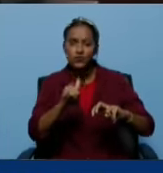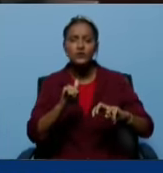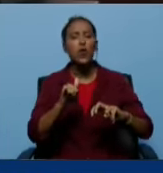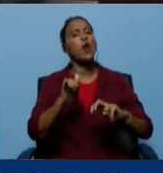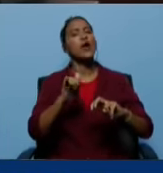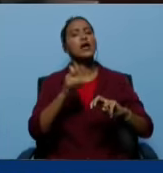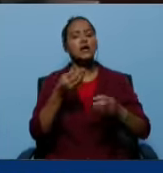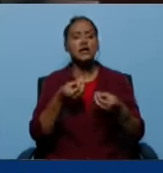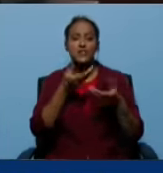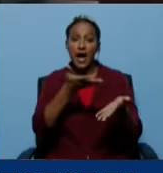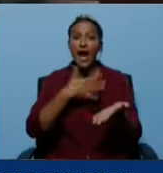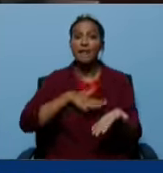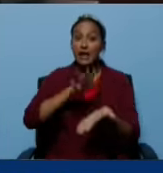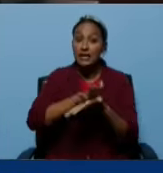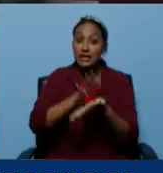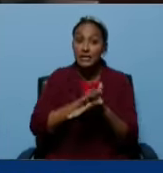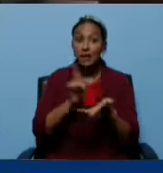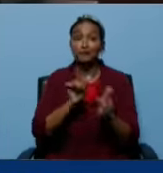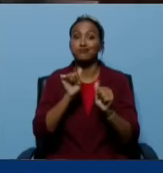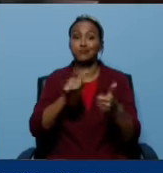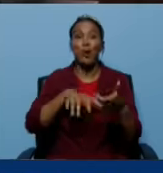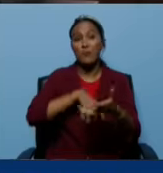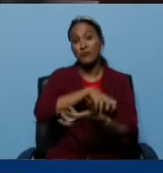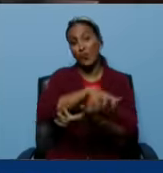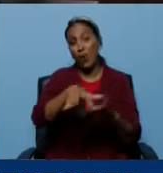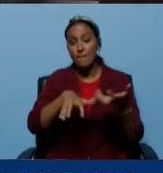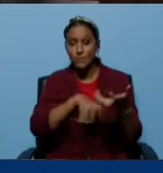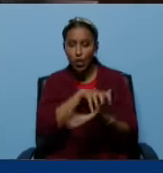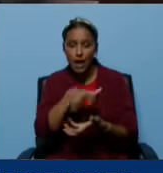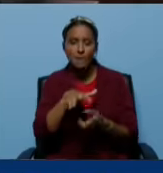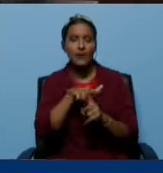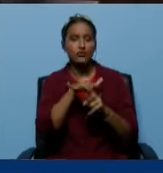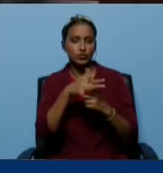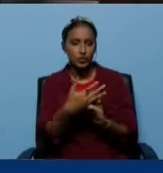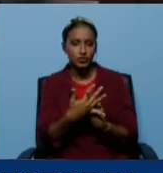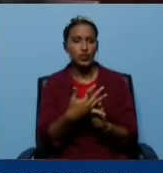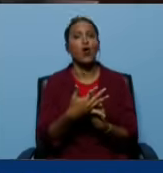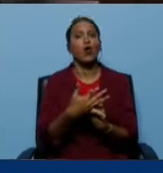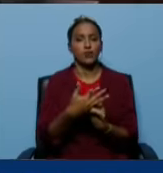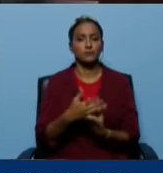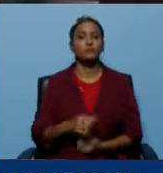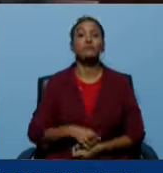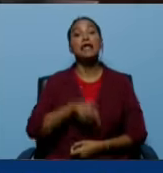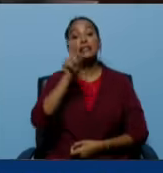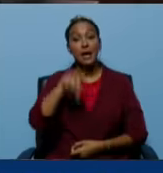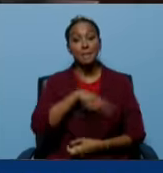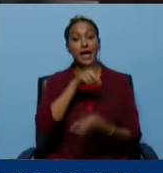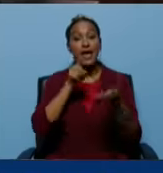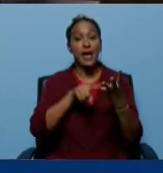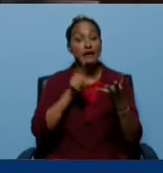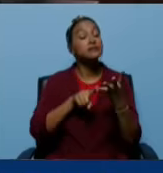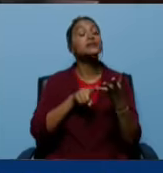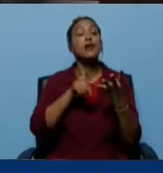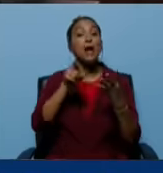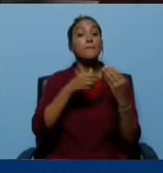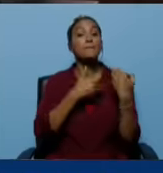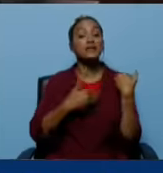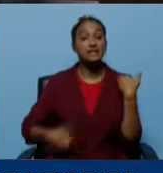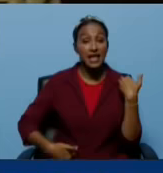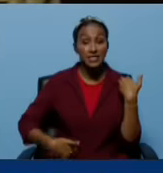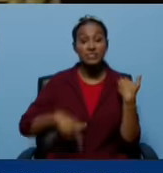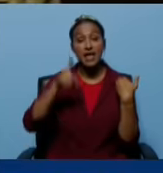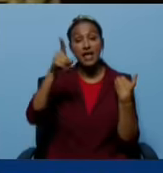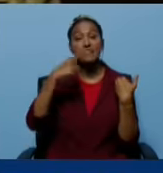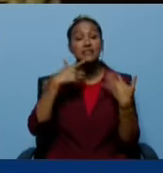país. Asimismo, en las elecciones para el presidente de los Estados Unidos de América del año